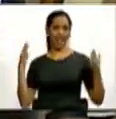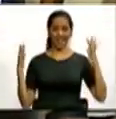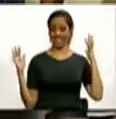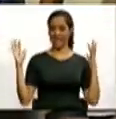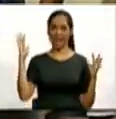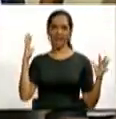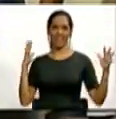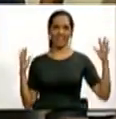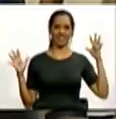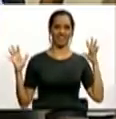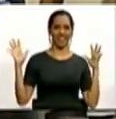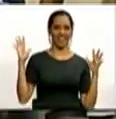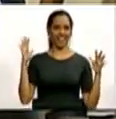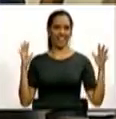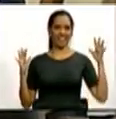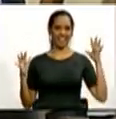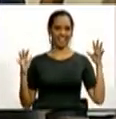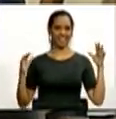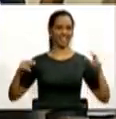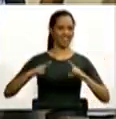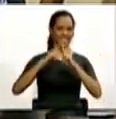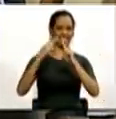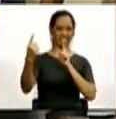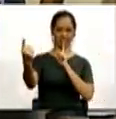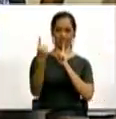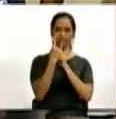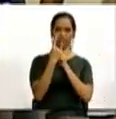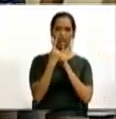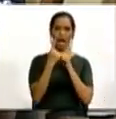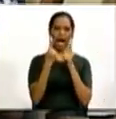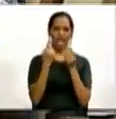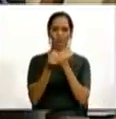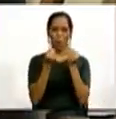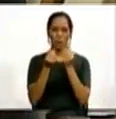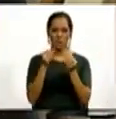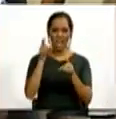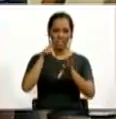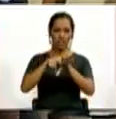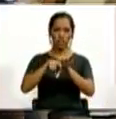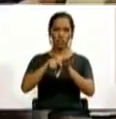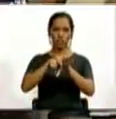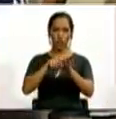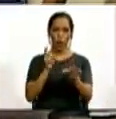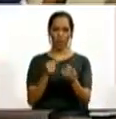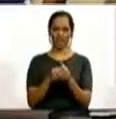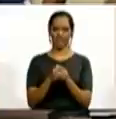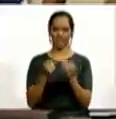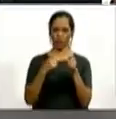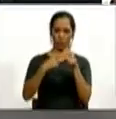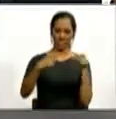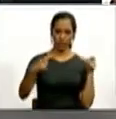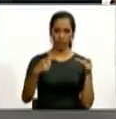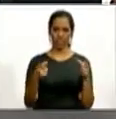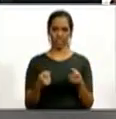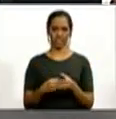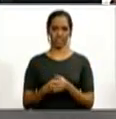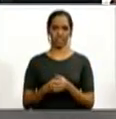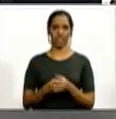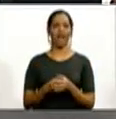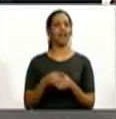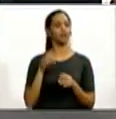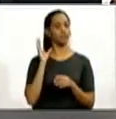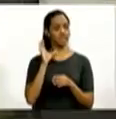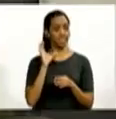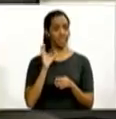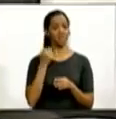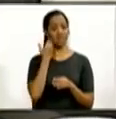consigue con no sé, algo hay un pedazo de chola, ¿me entiendes? No te consigue con el chocolate como tal. Hay un chiste feo de eso, no